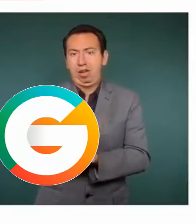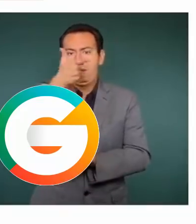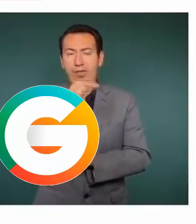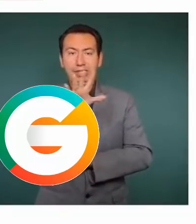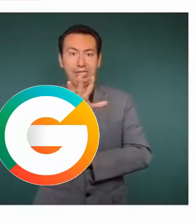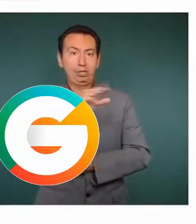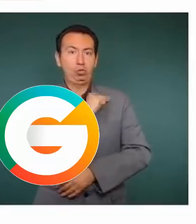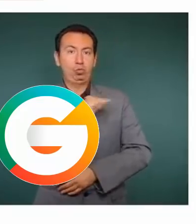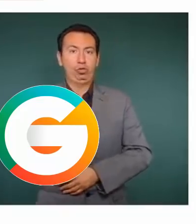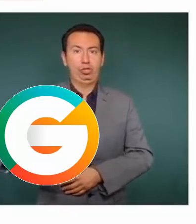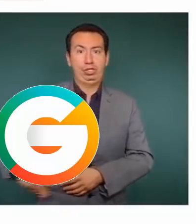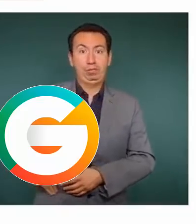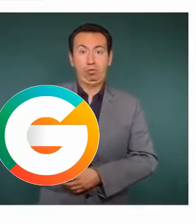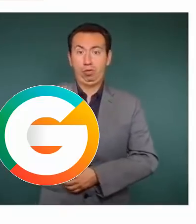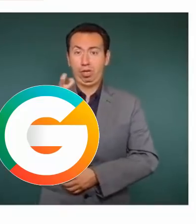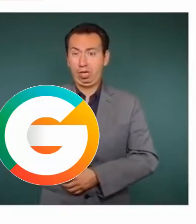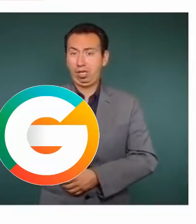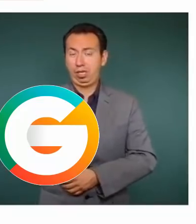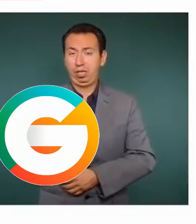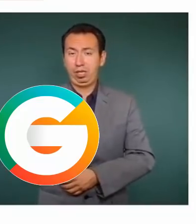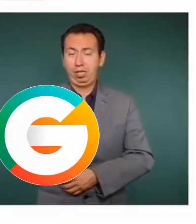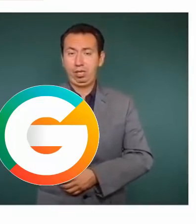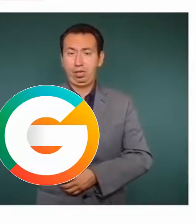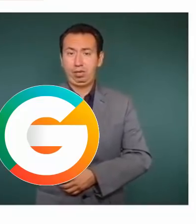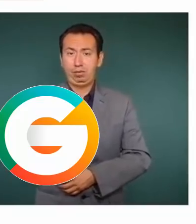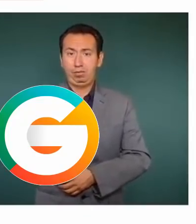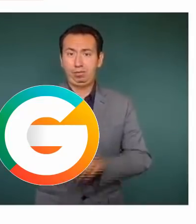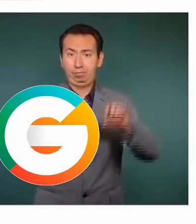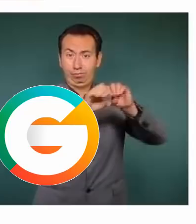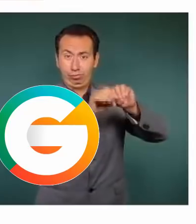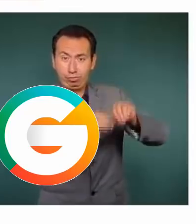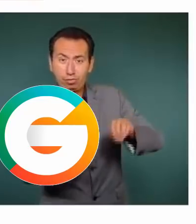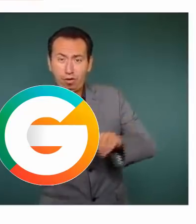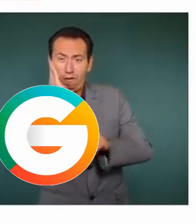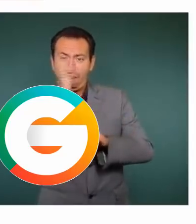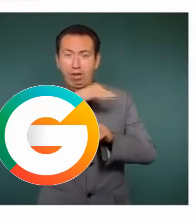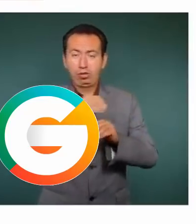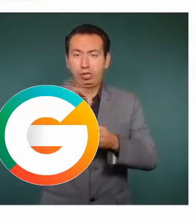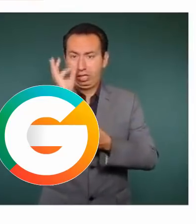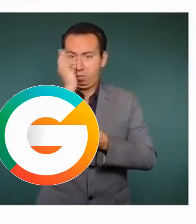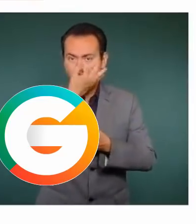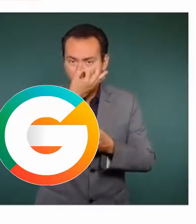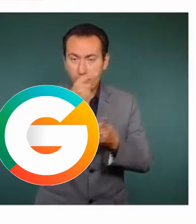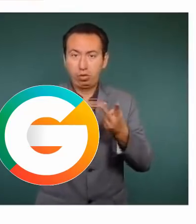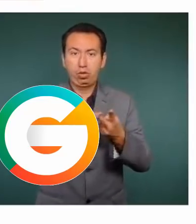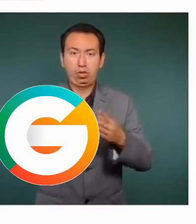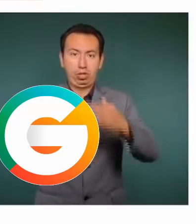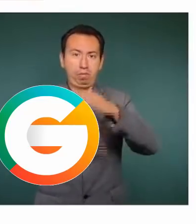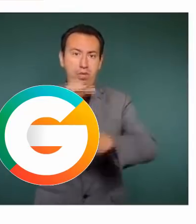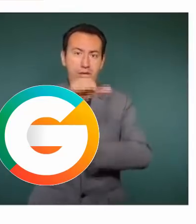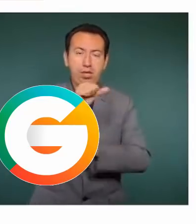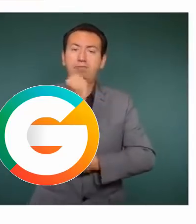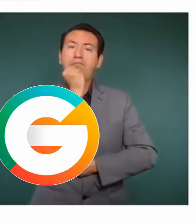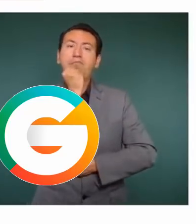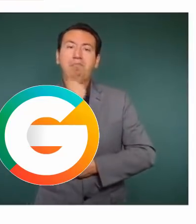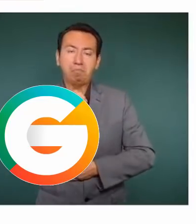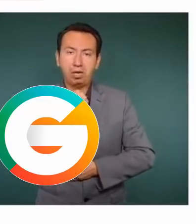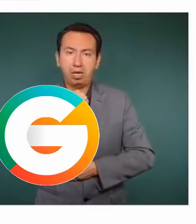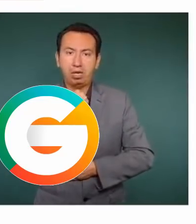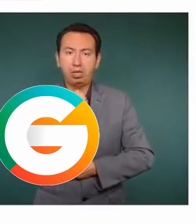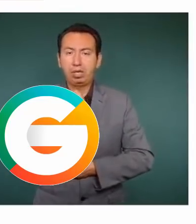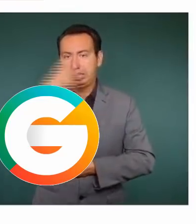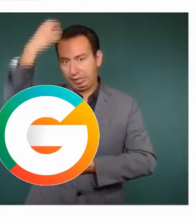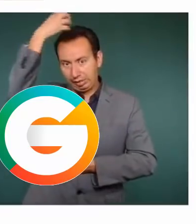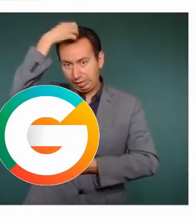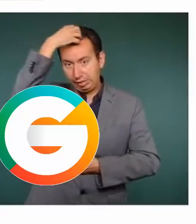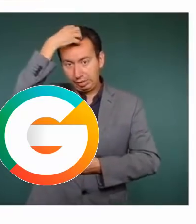5 municipios donde hay la mayor cantidad de tomas clandestinas, que son Irapuato, Apaseo el Alto, Salamanca,